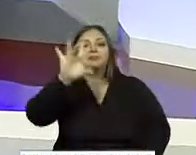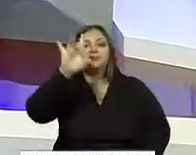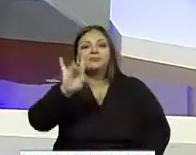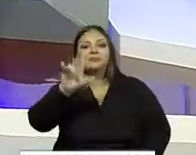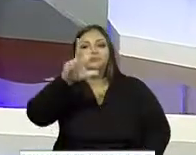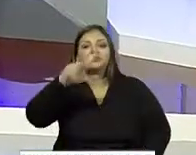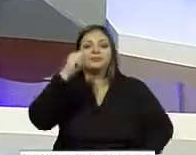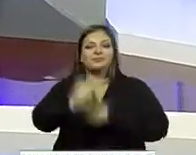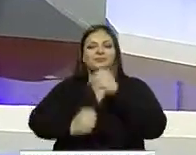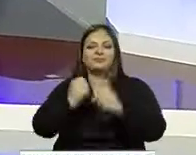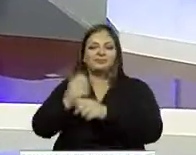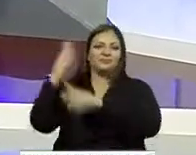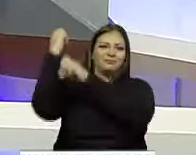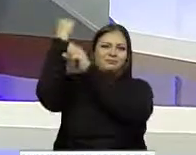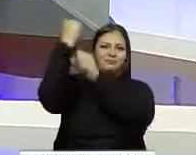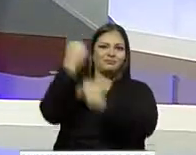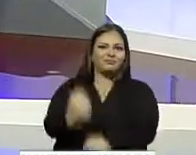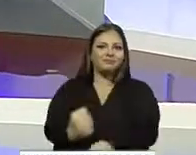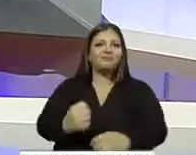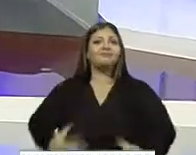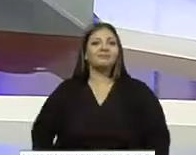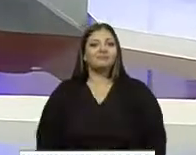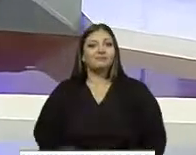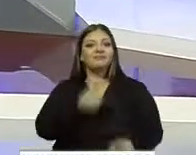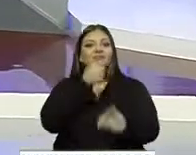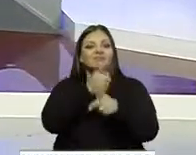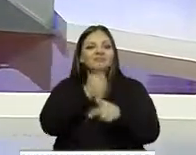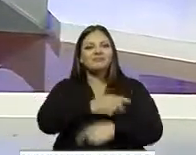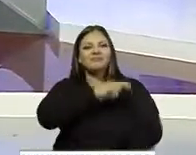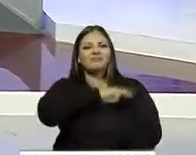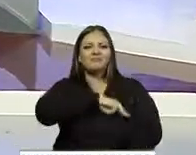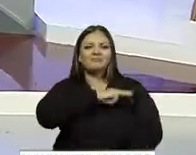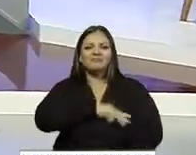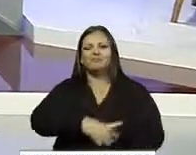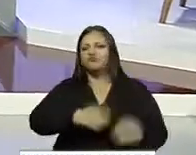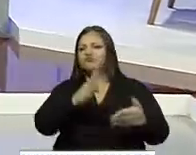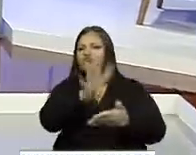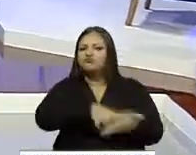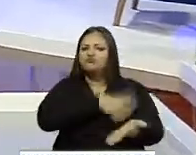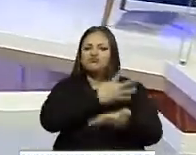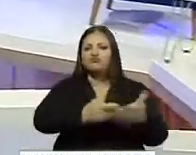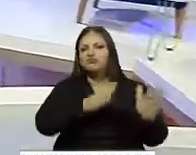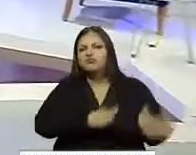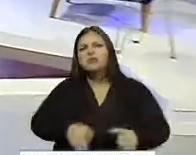fundación de la Perla del Pacífico en el mes de julio.